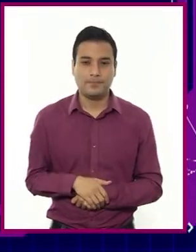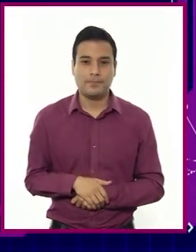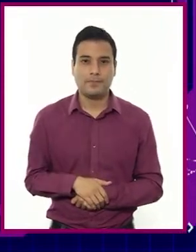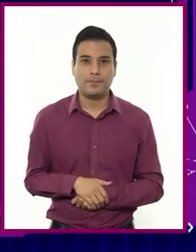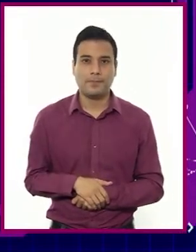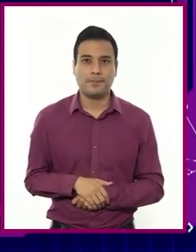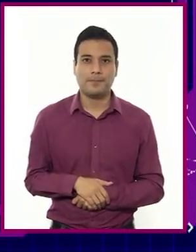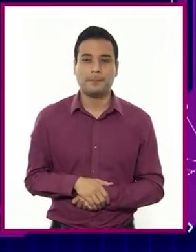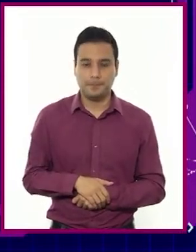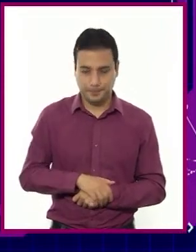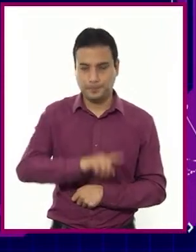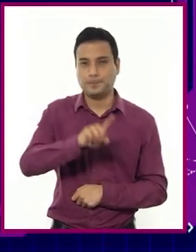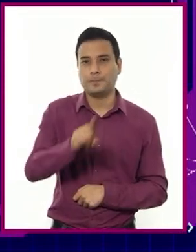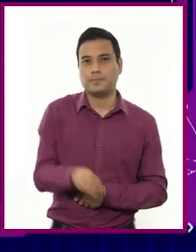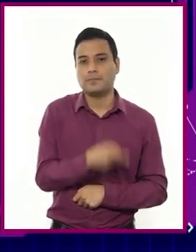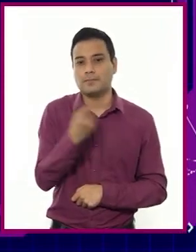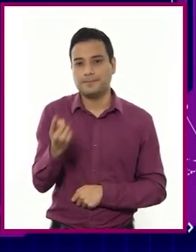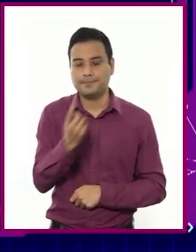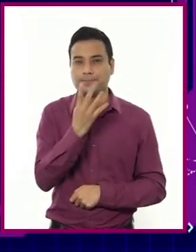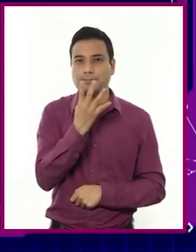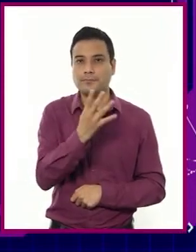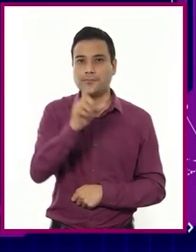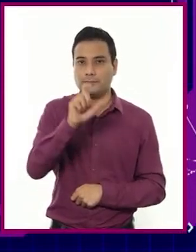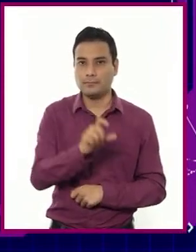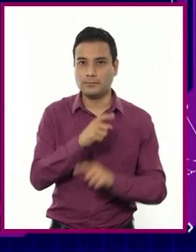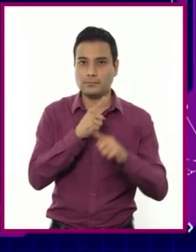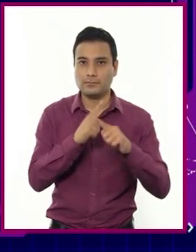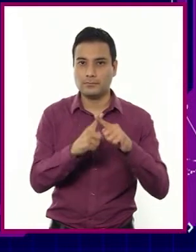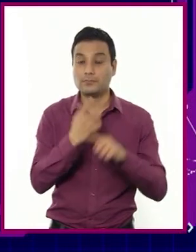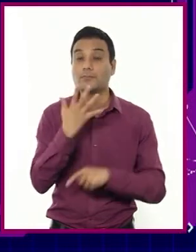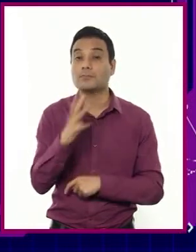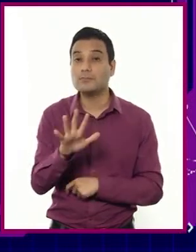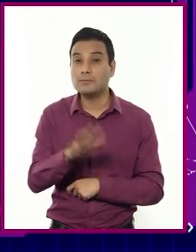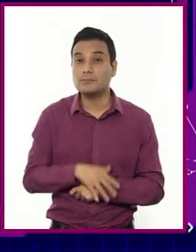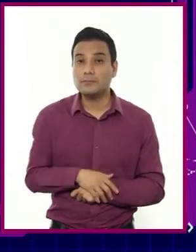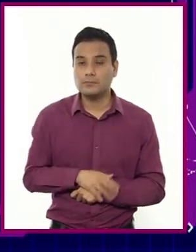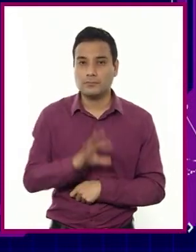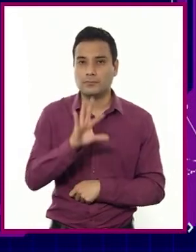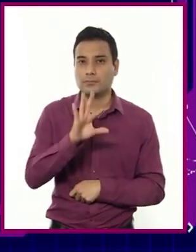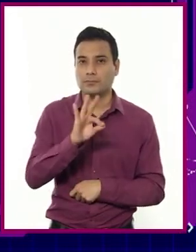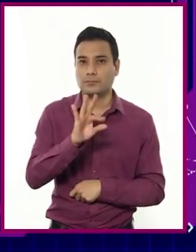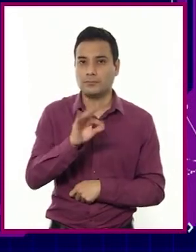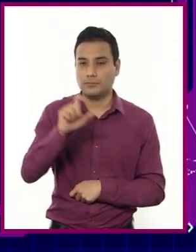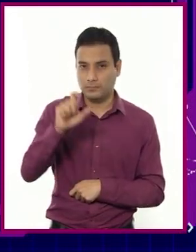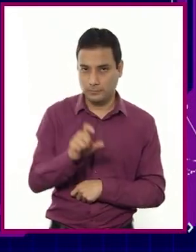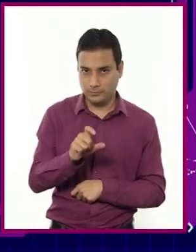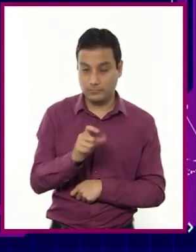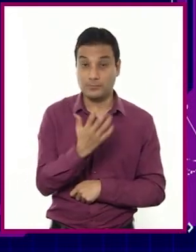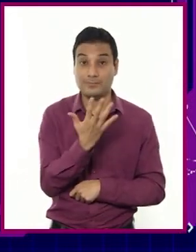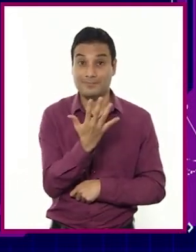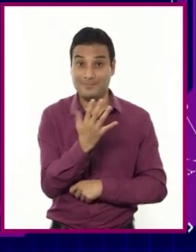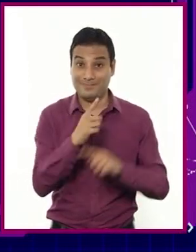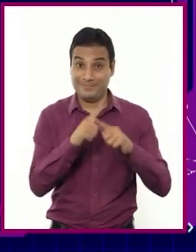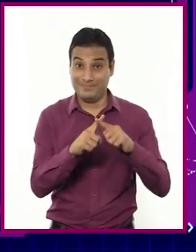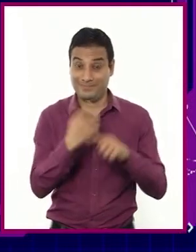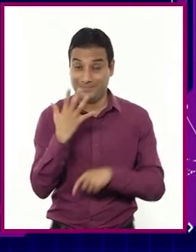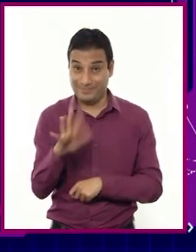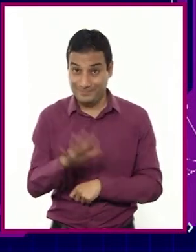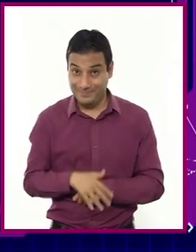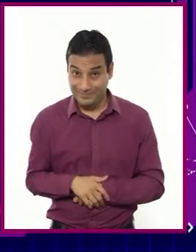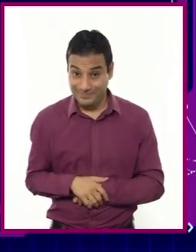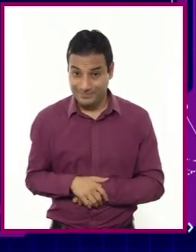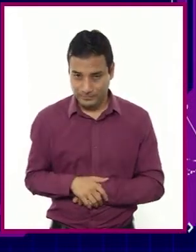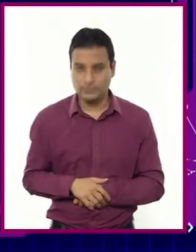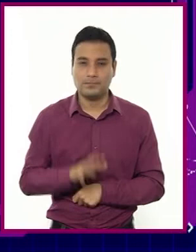Del otro lado de la ecuación, 4x por 10 es igual a 40x y 50 por 10